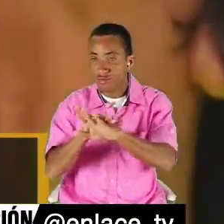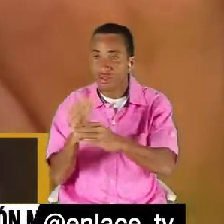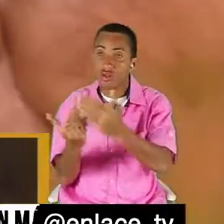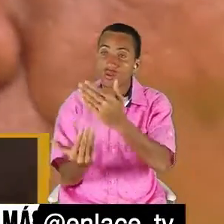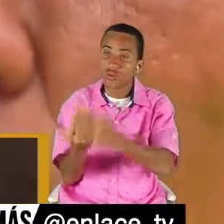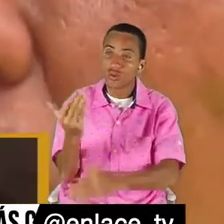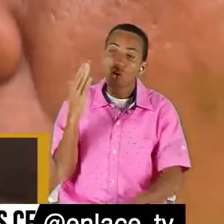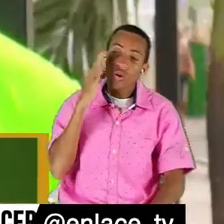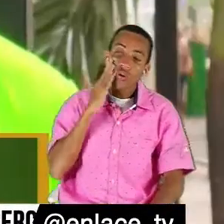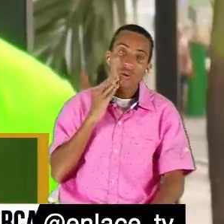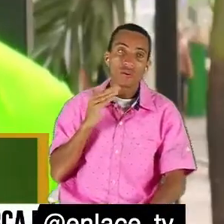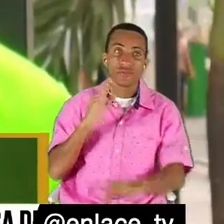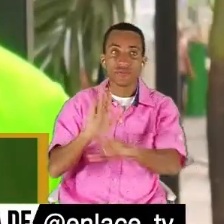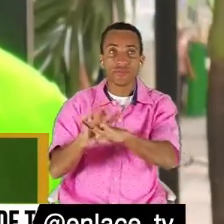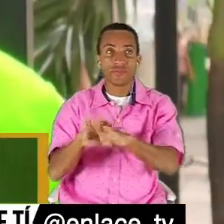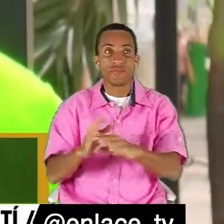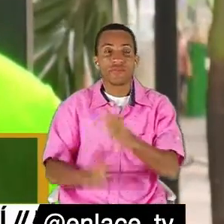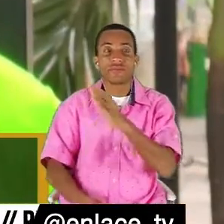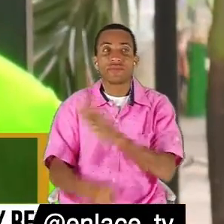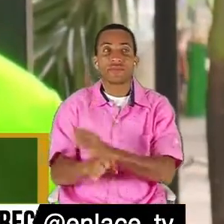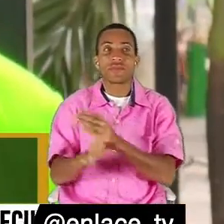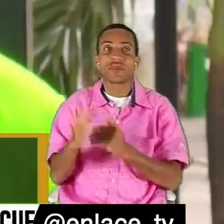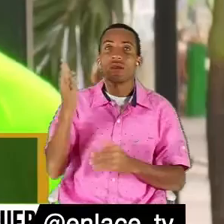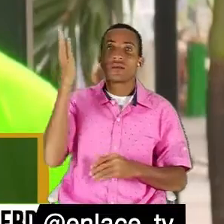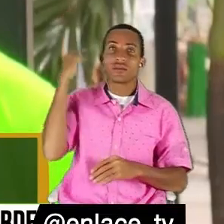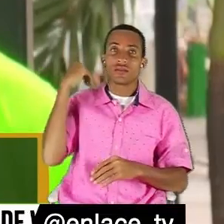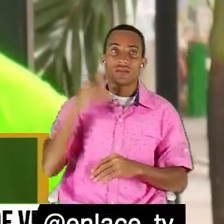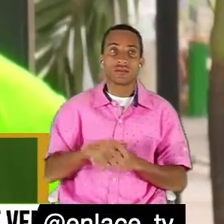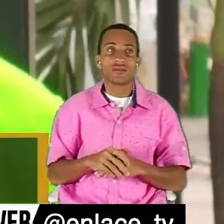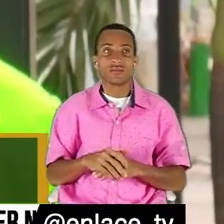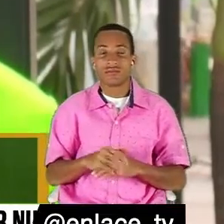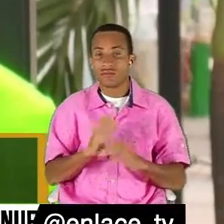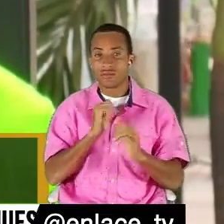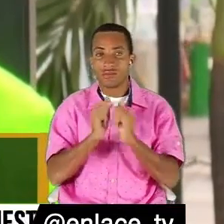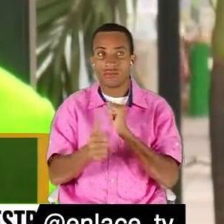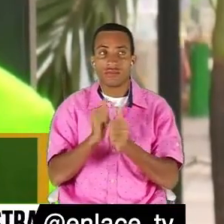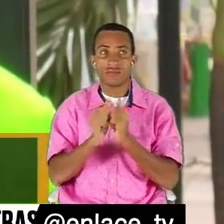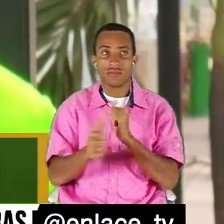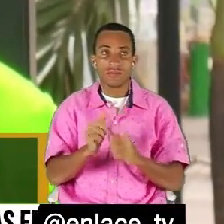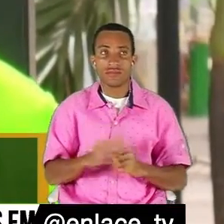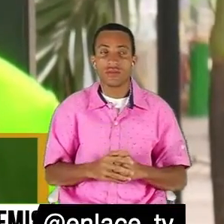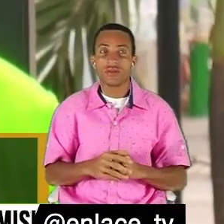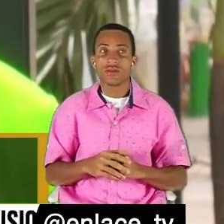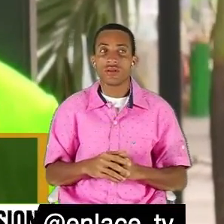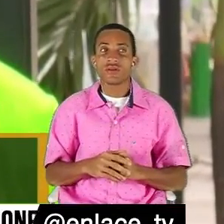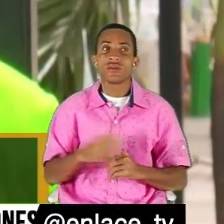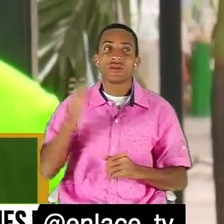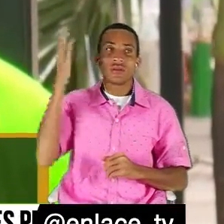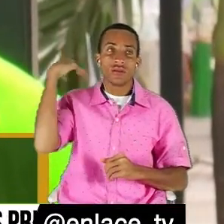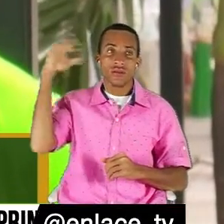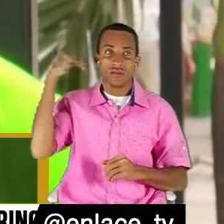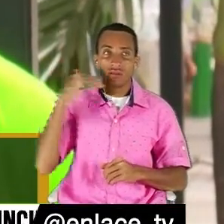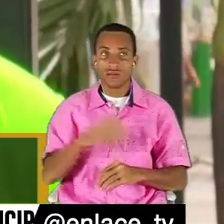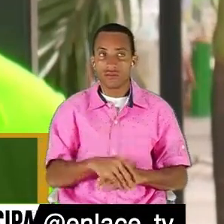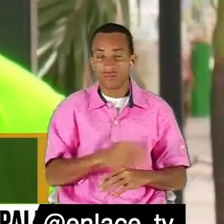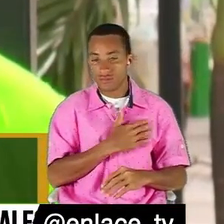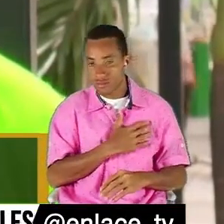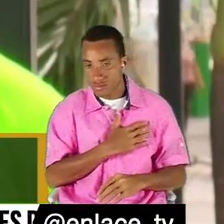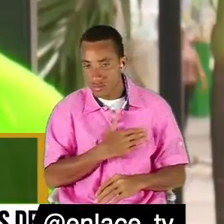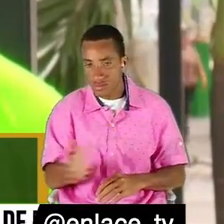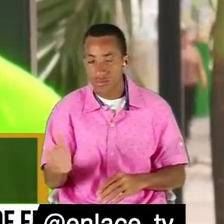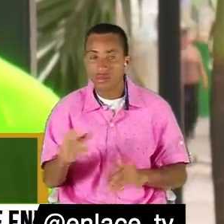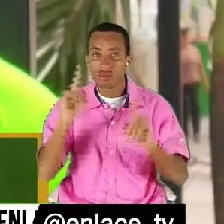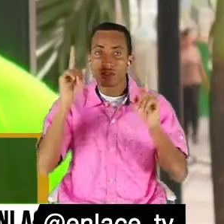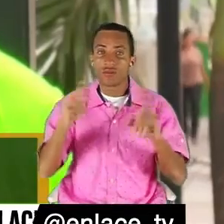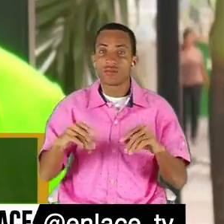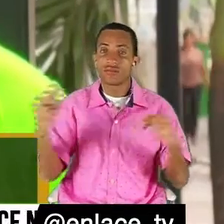Bermeja. Sigamos como la época de ayer, que nosotros éramos Silvestre, el deportista de ayer se brindaba por una afición que llegaba a